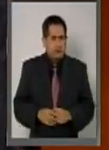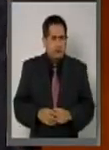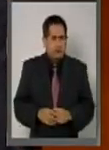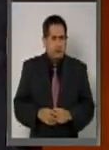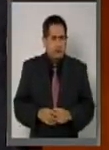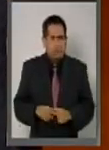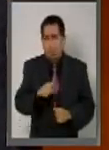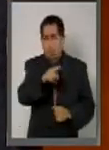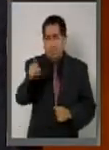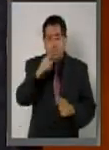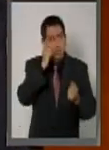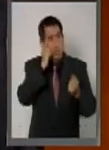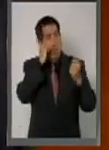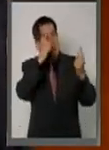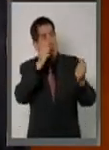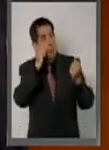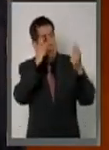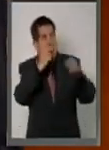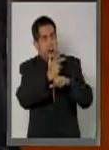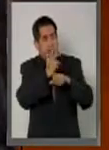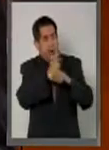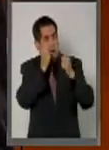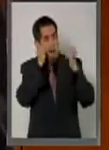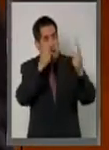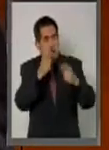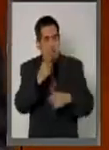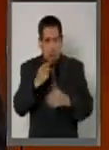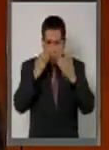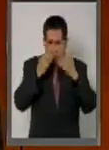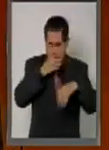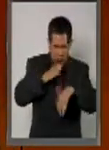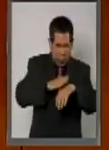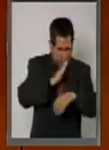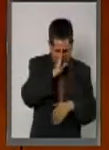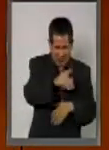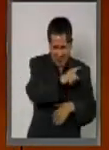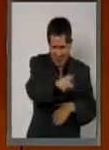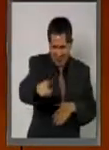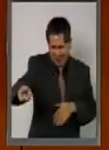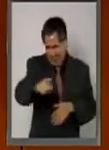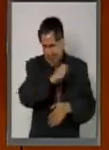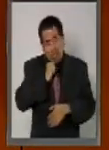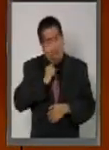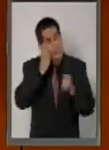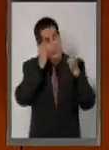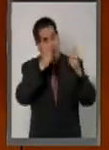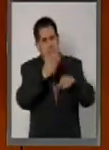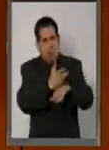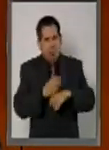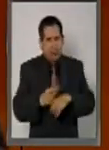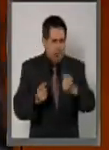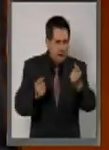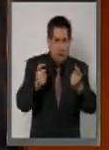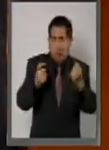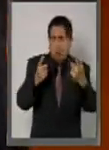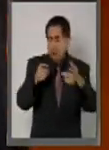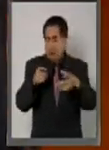Ustedes que admiran a los Estados Unidos, y se lo digo aquí a mis compañeros senadores y senadoras, los que quedan,